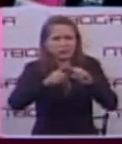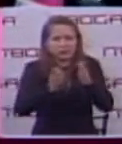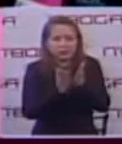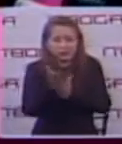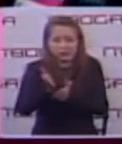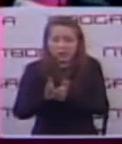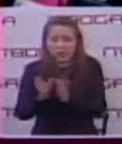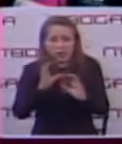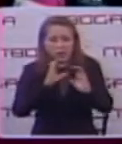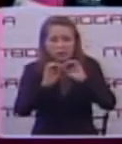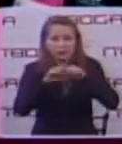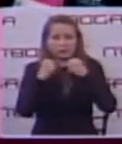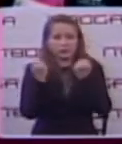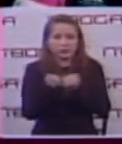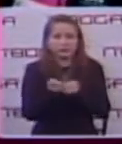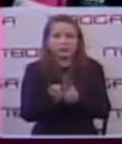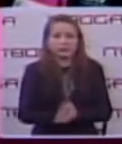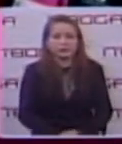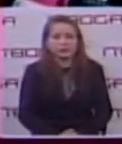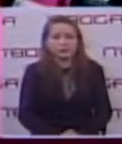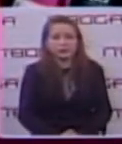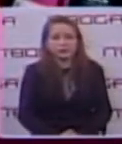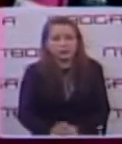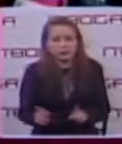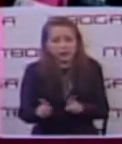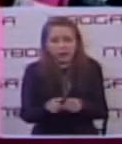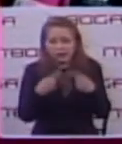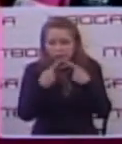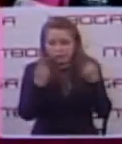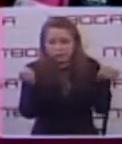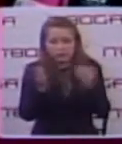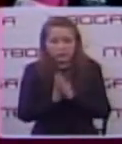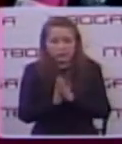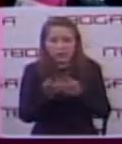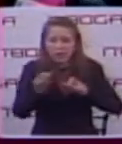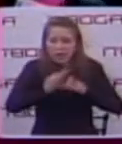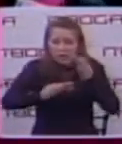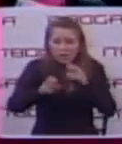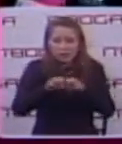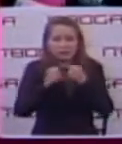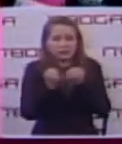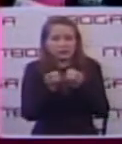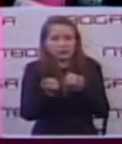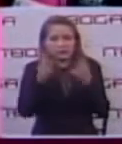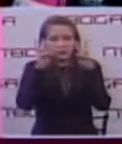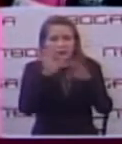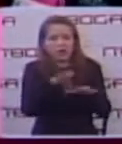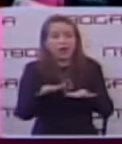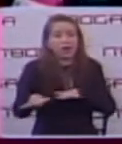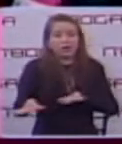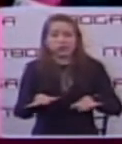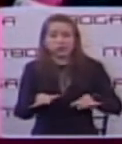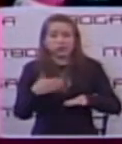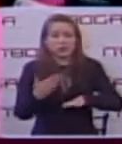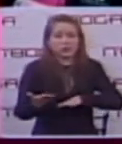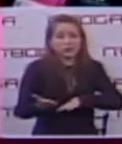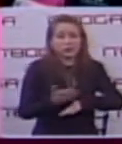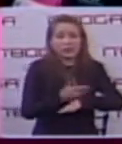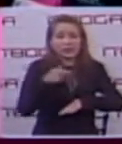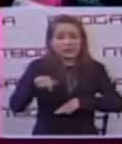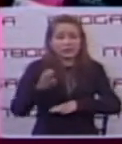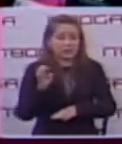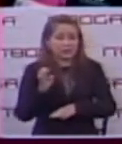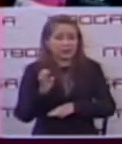comunicación social, tales como publicidad, marketing social. Ahora con este tema del terremoto que pasamos en nuestro